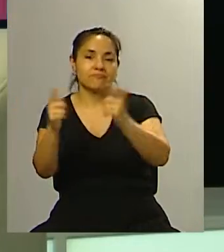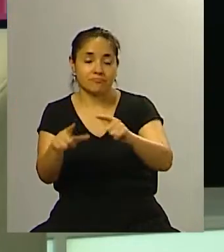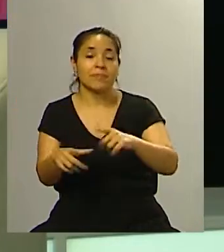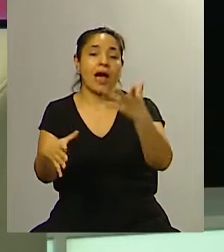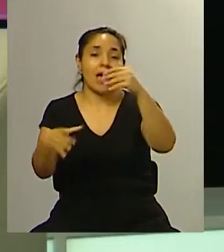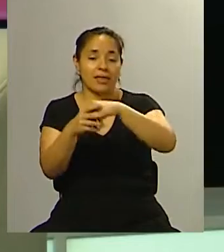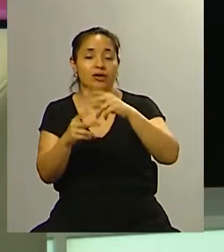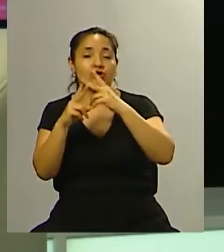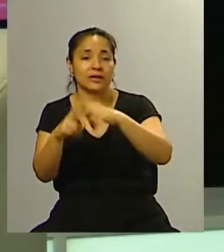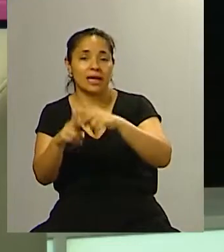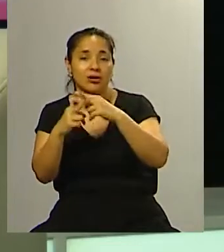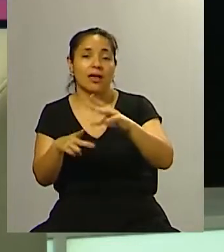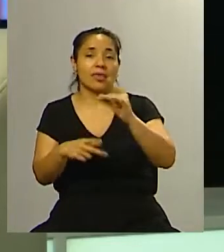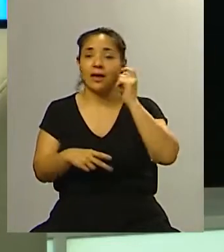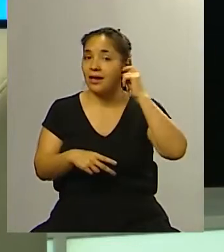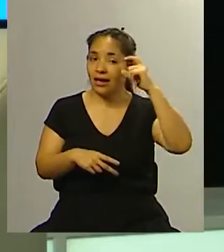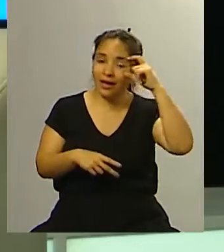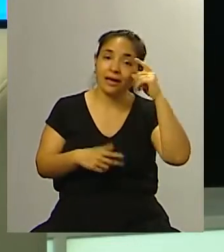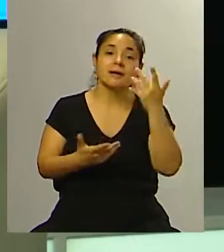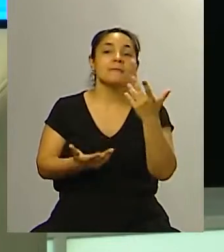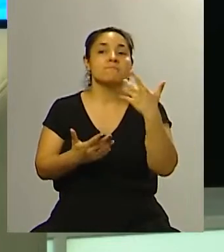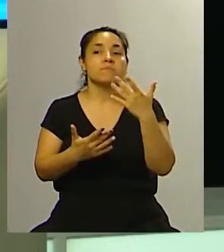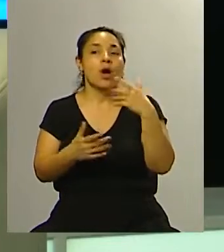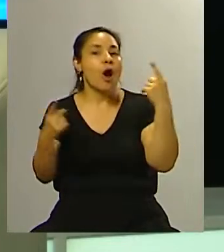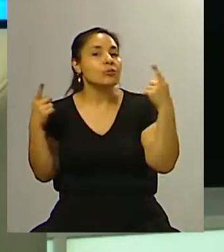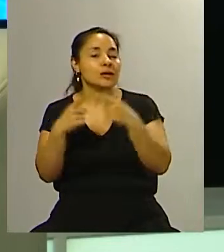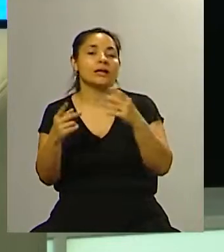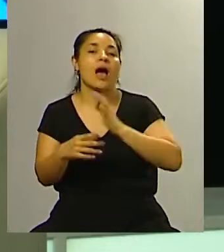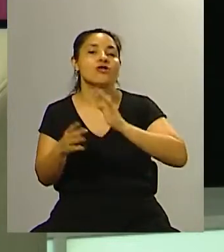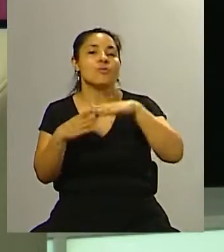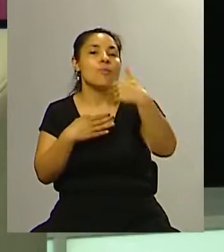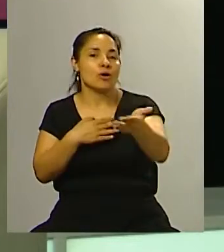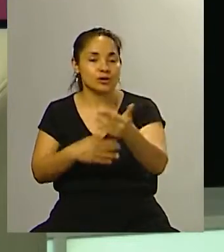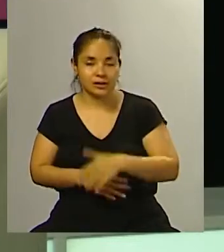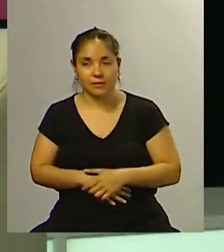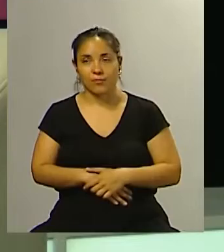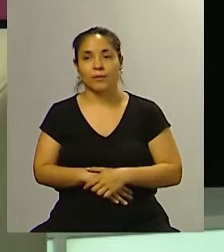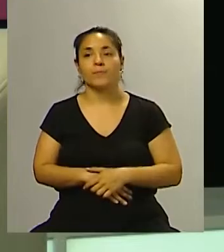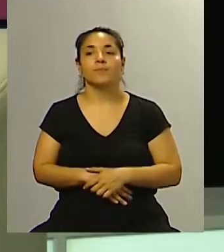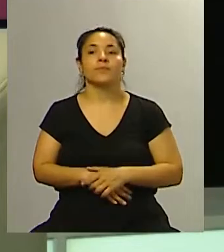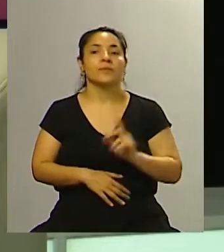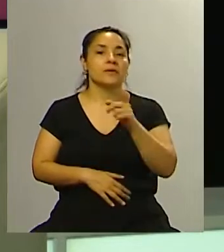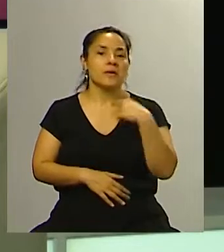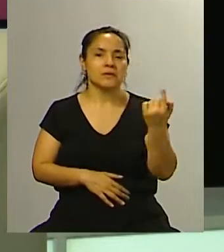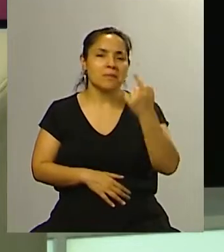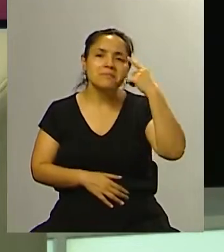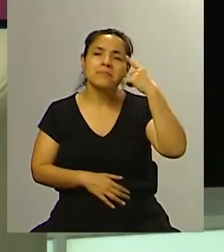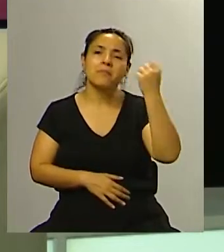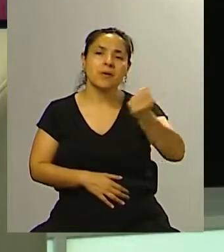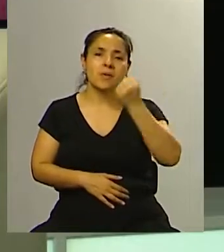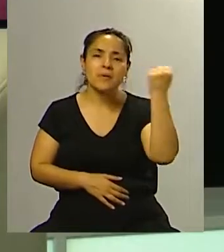equipos técnicos de la Dirección General de Escuela en función de proyectar el año que viene, ¿no? Nosotros consideramos